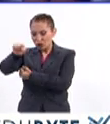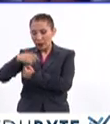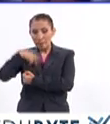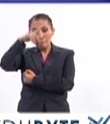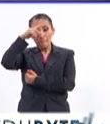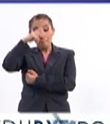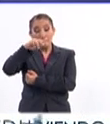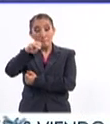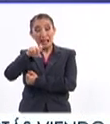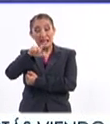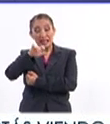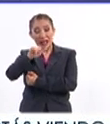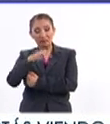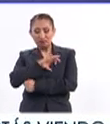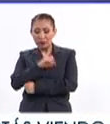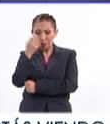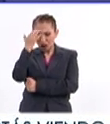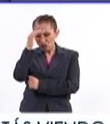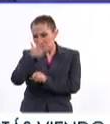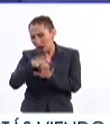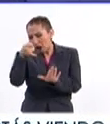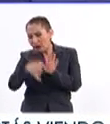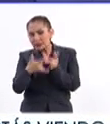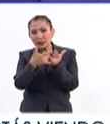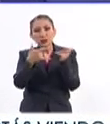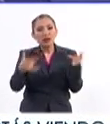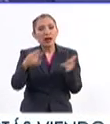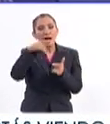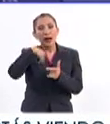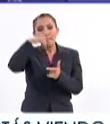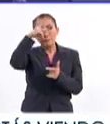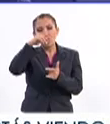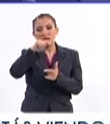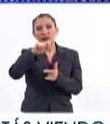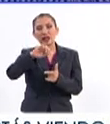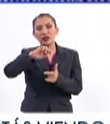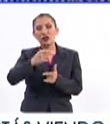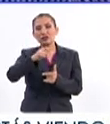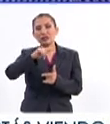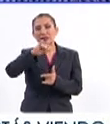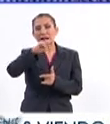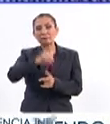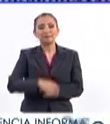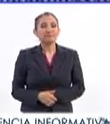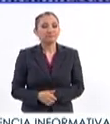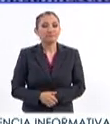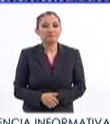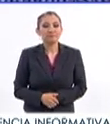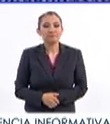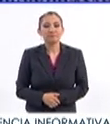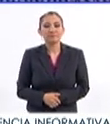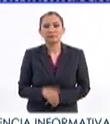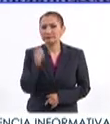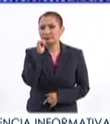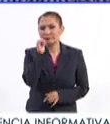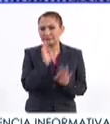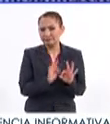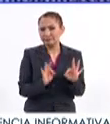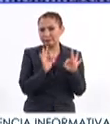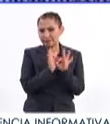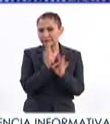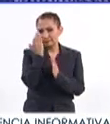los escritos predilectos para conocer más sobre la historia de México Tenochtitlan. Siempre es importante